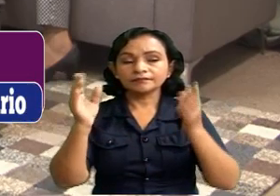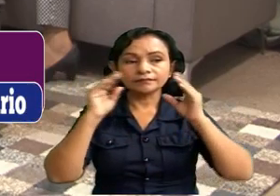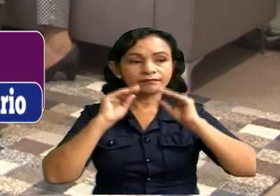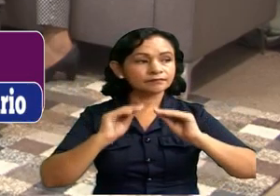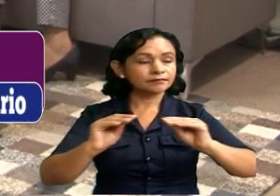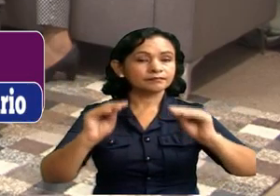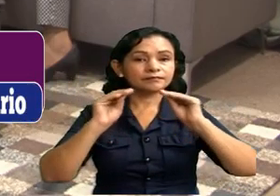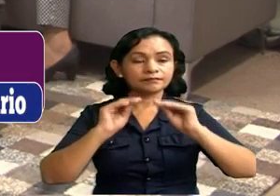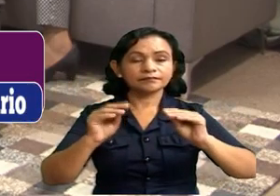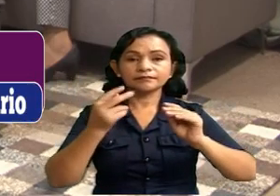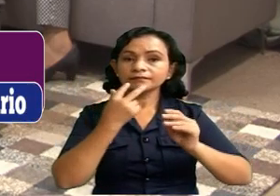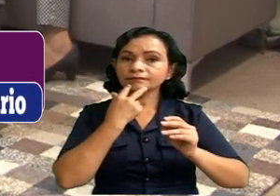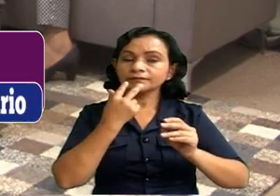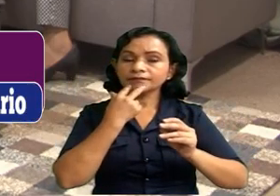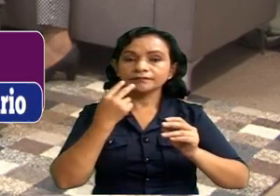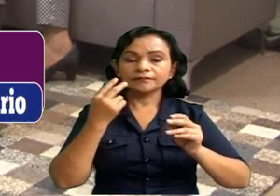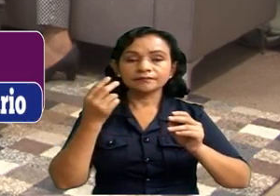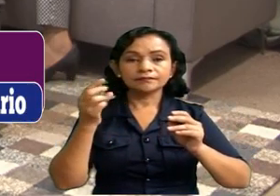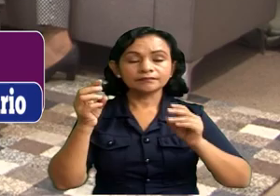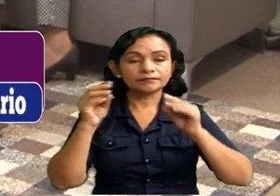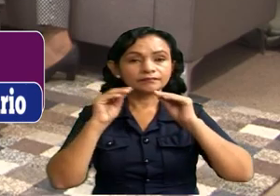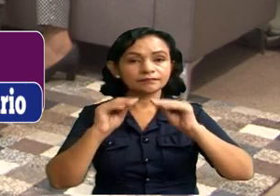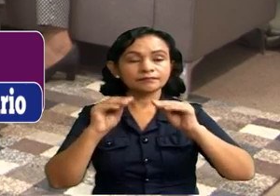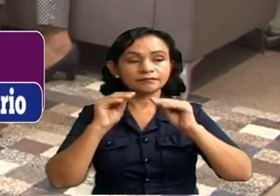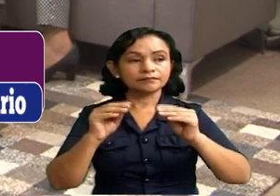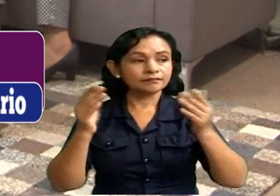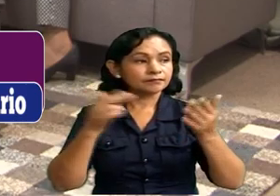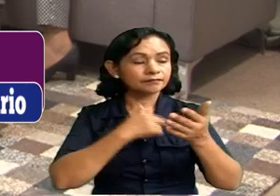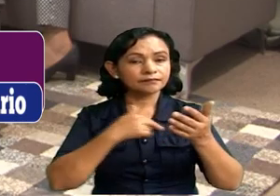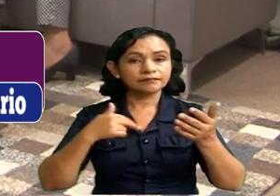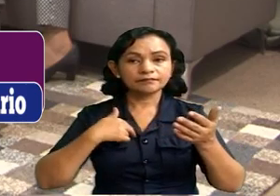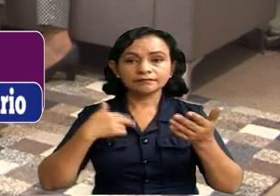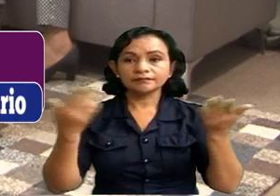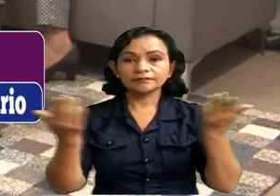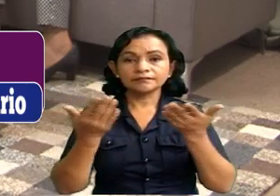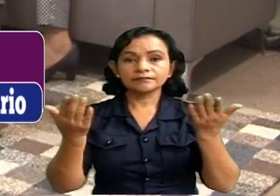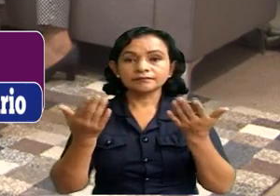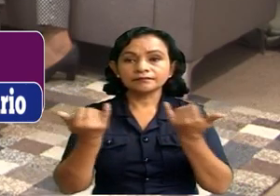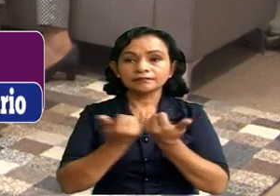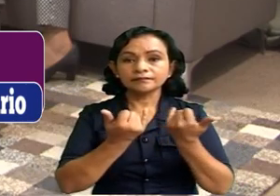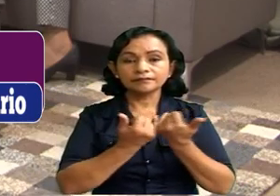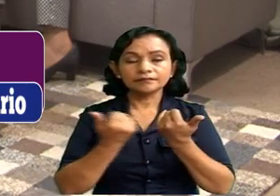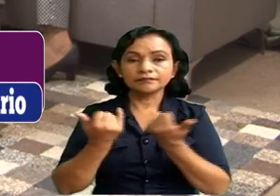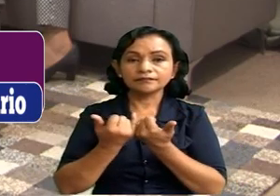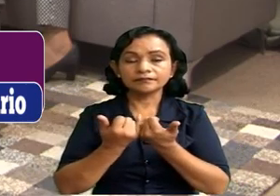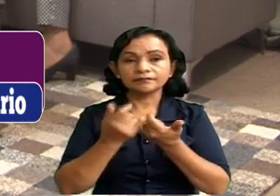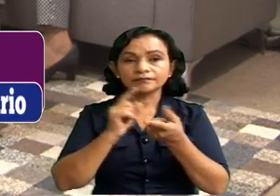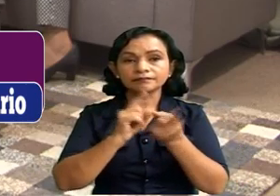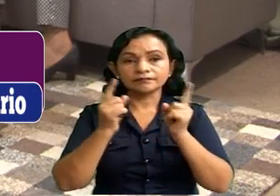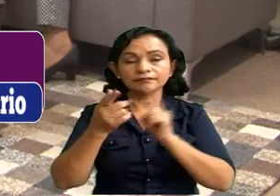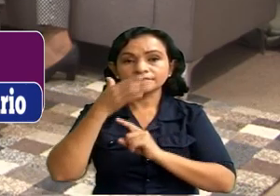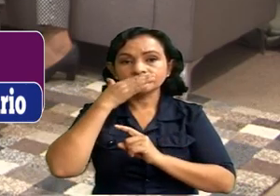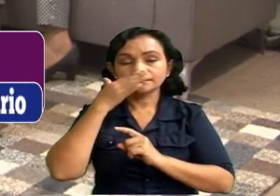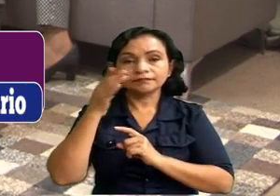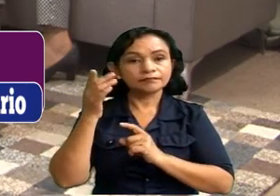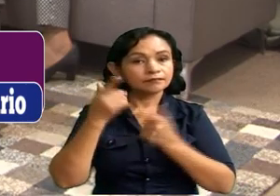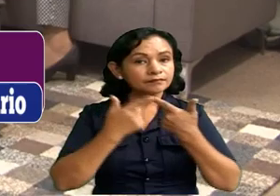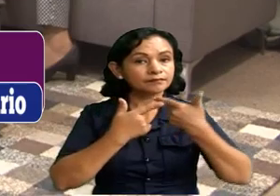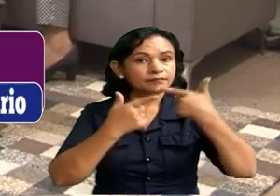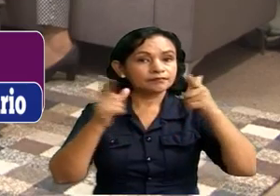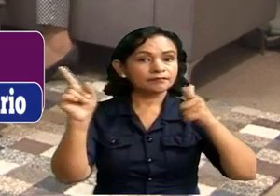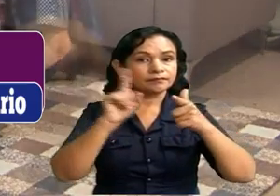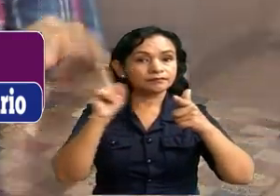educativos. Los medios de comunicación que aspiran a un proceso revolucionario, porque no es que no haya libertad de expresión,